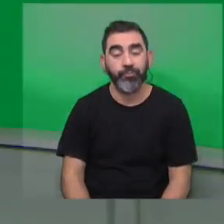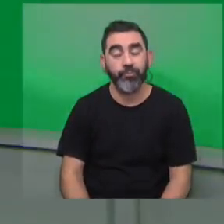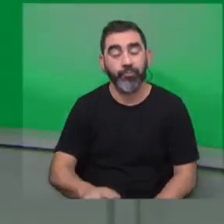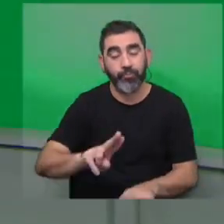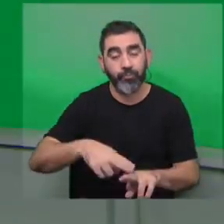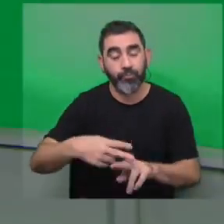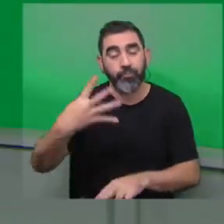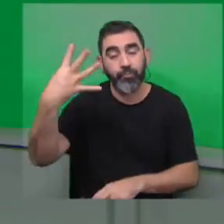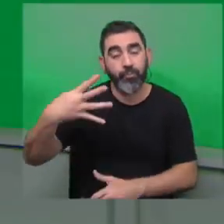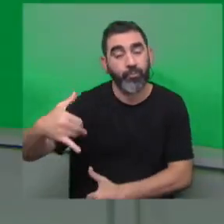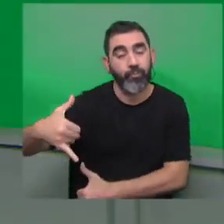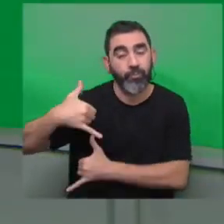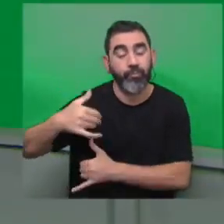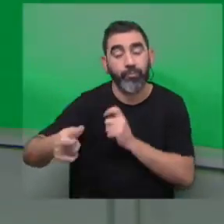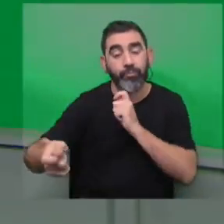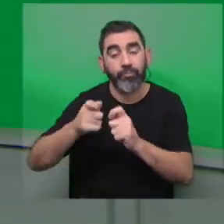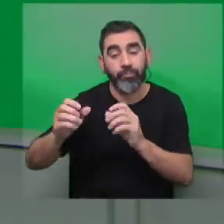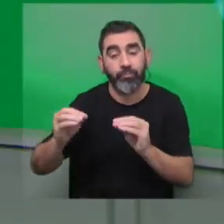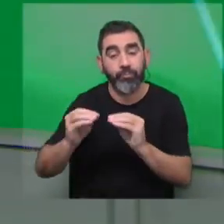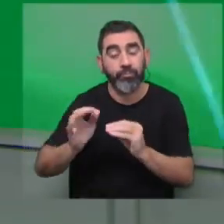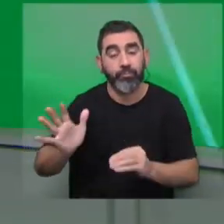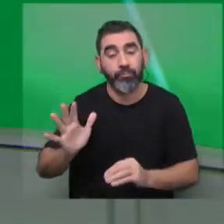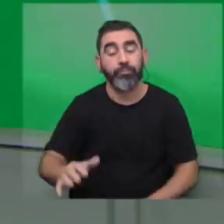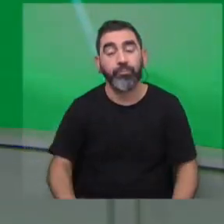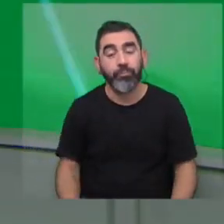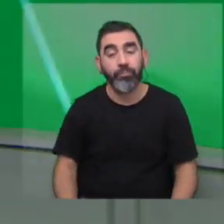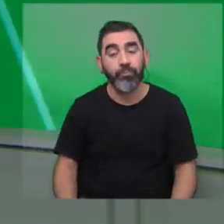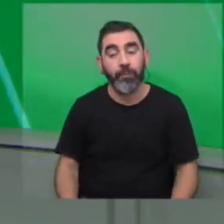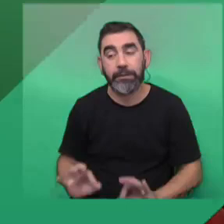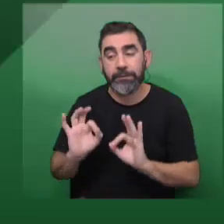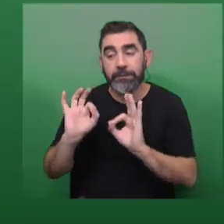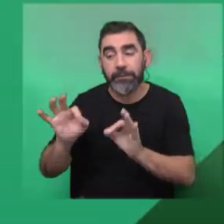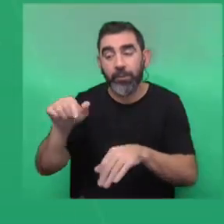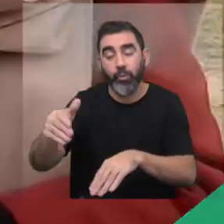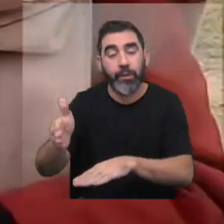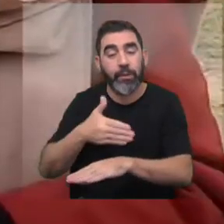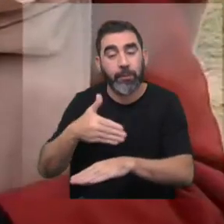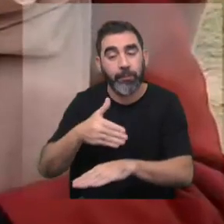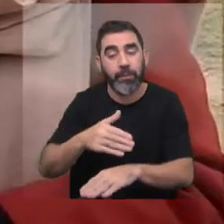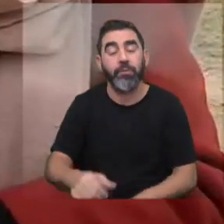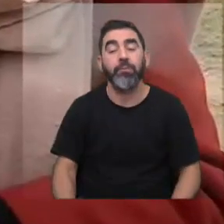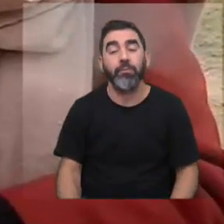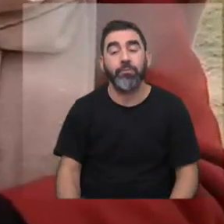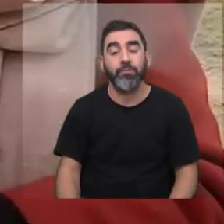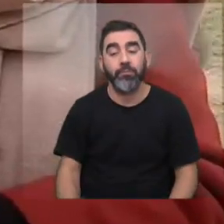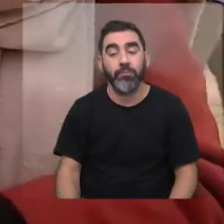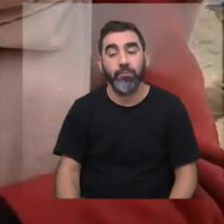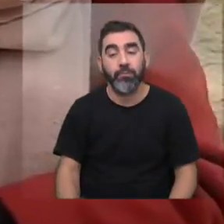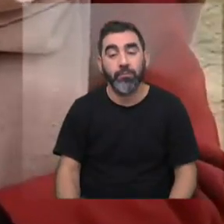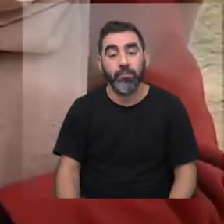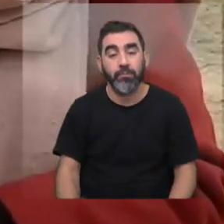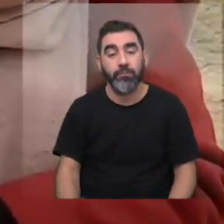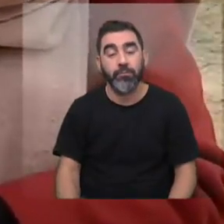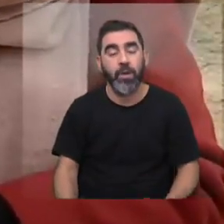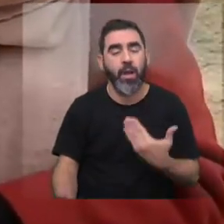al Batallón 14 con nuestra periodista Juliana perdomo que está desde bien temprano allí sigiendo todo lo que ha sucedido la gente que ha ingresado ha